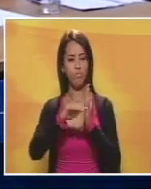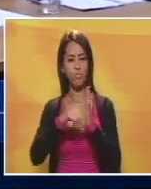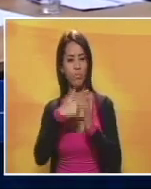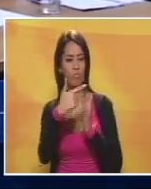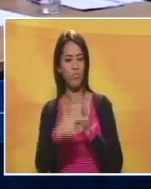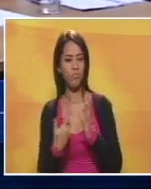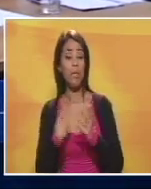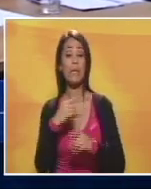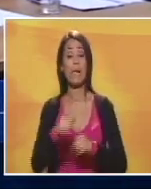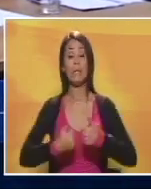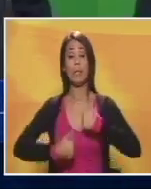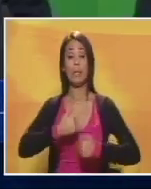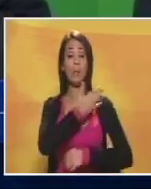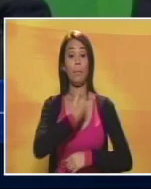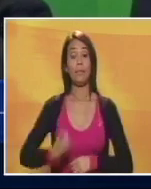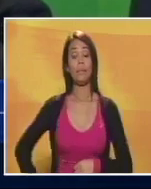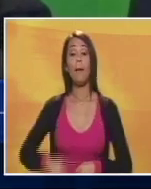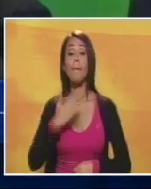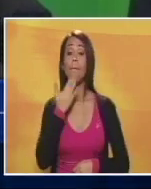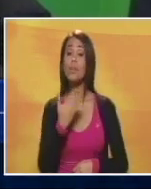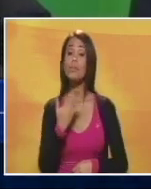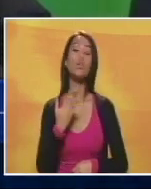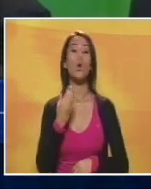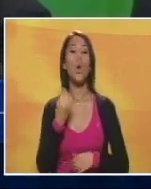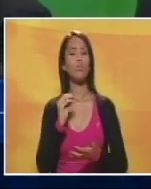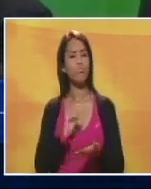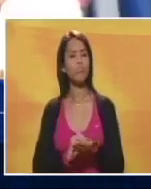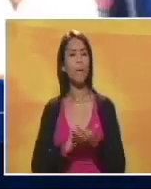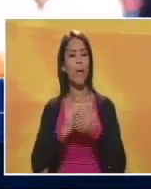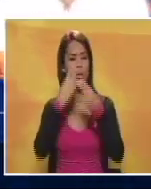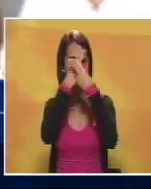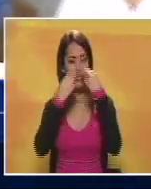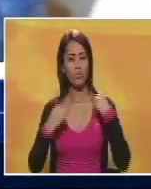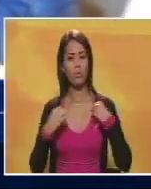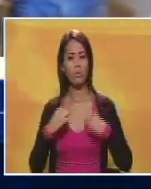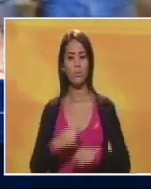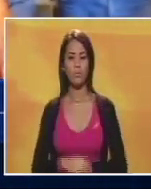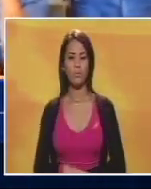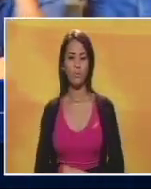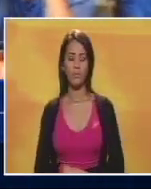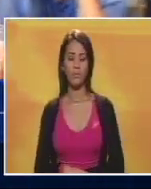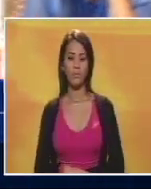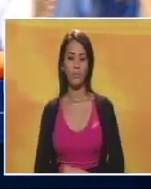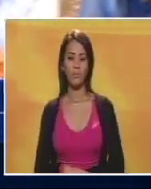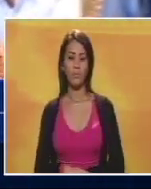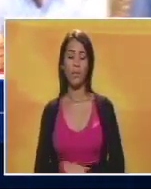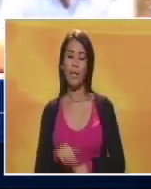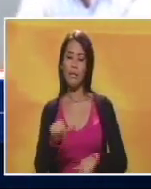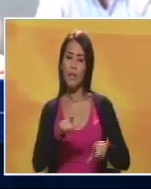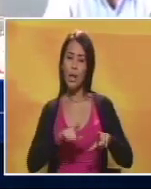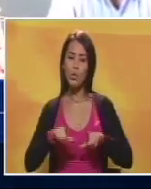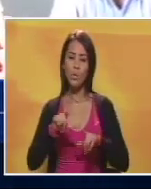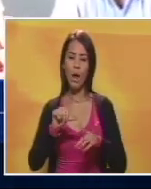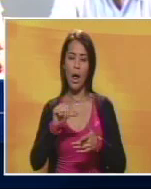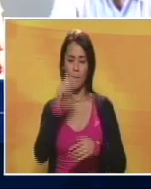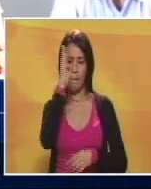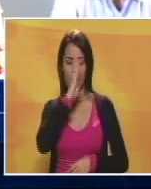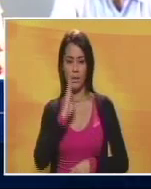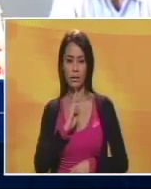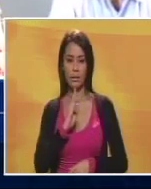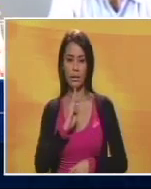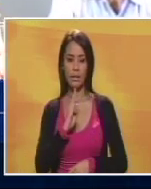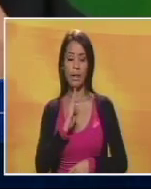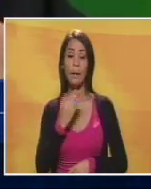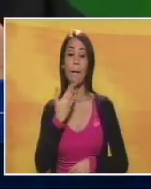candidato presidencial, por lo que pidió que le sea devuelta su inocencia. Desde Río de Janeiro, el exmandatario exigió